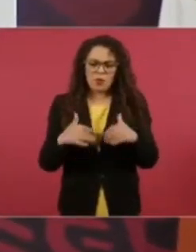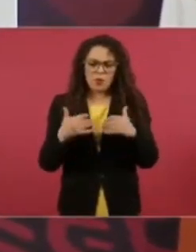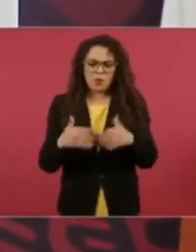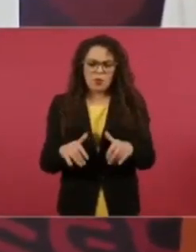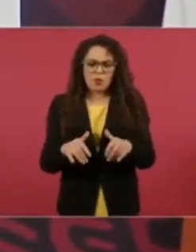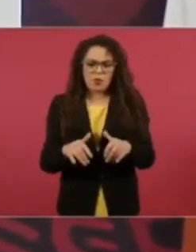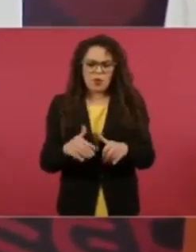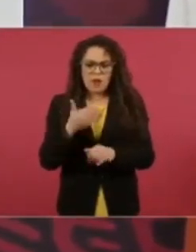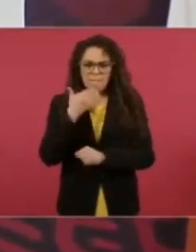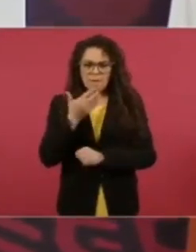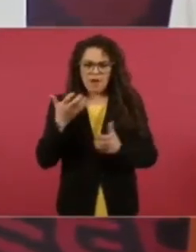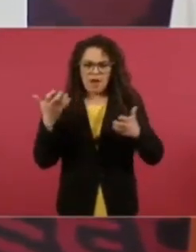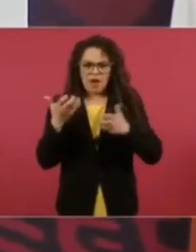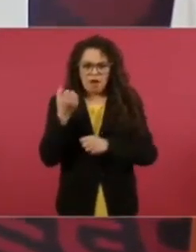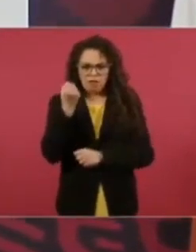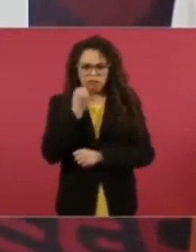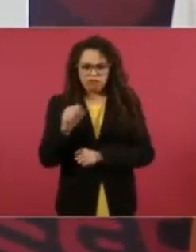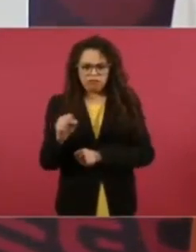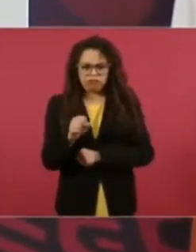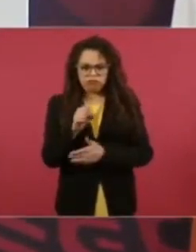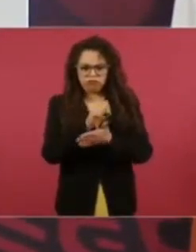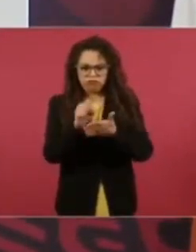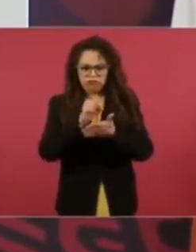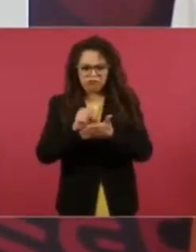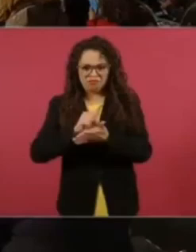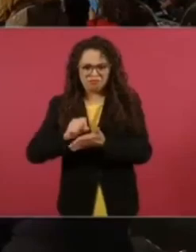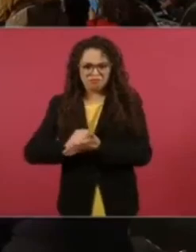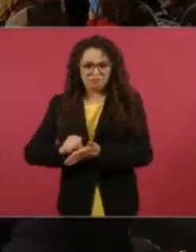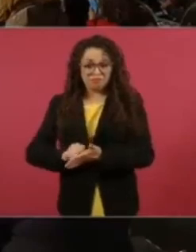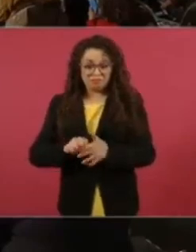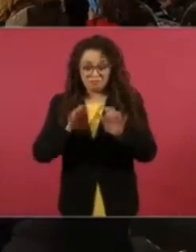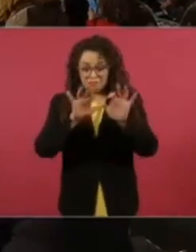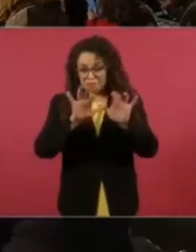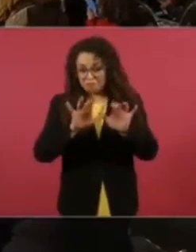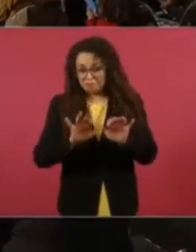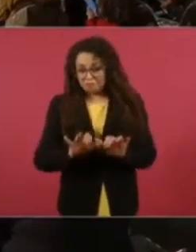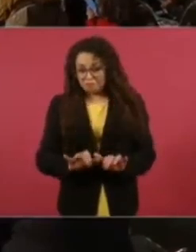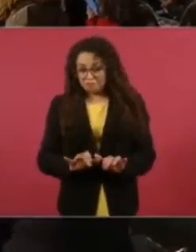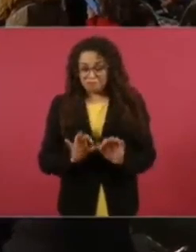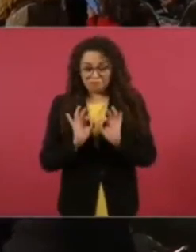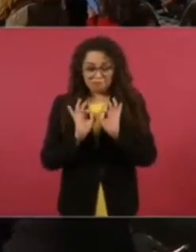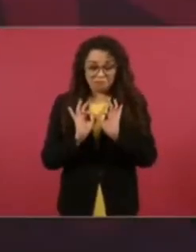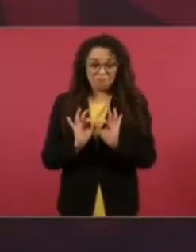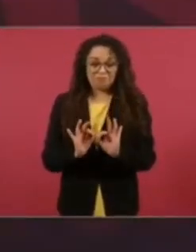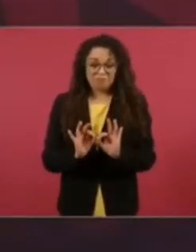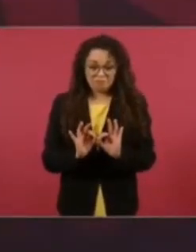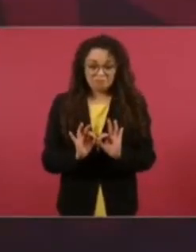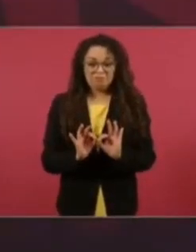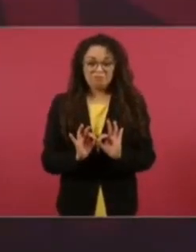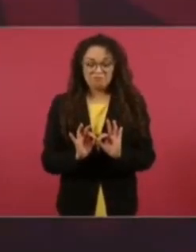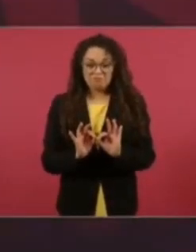bien escrito. Pero ya respondieron los de ProPublica. Sí, del